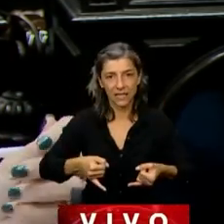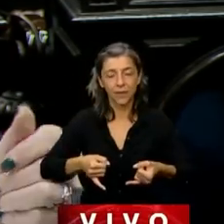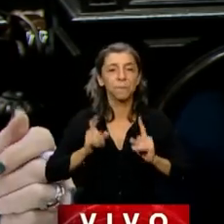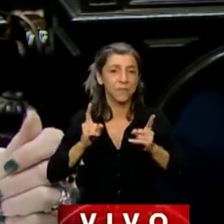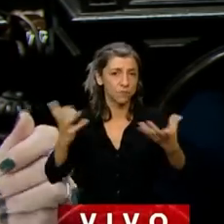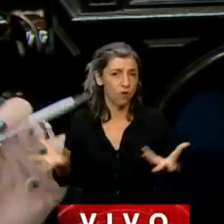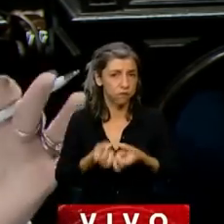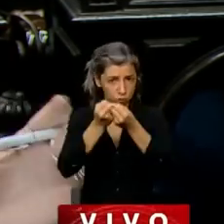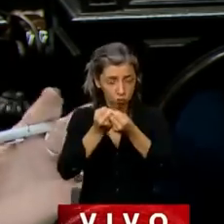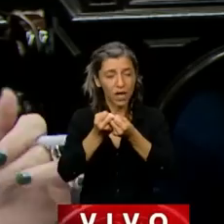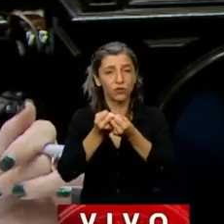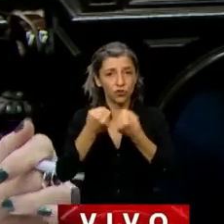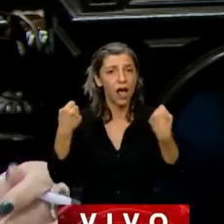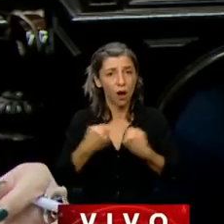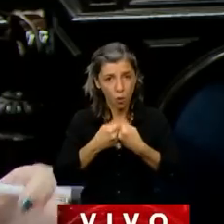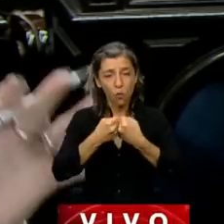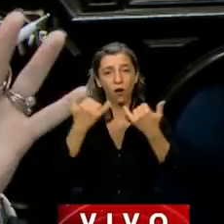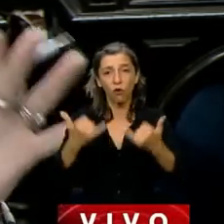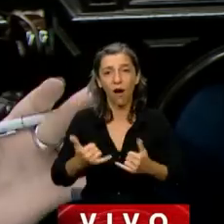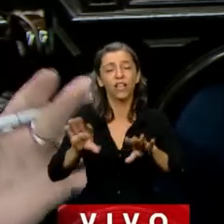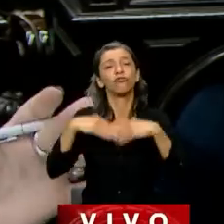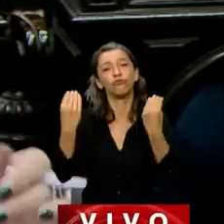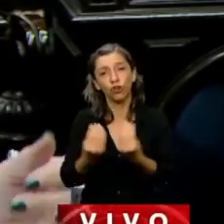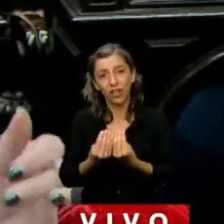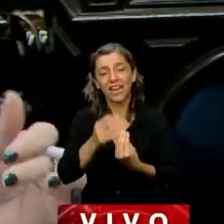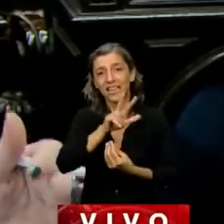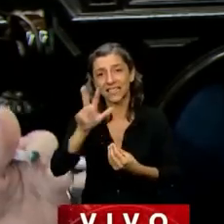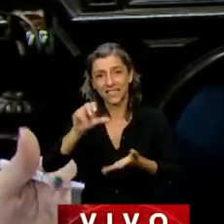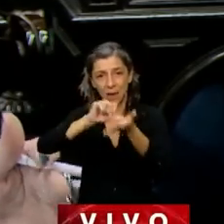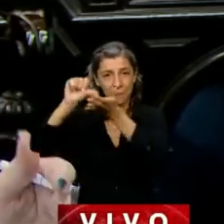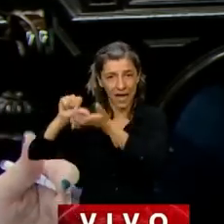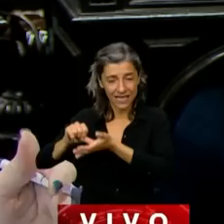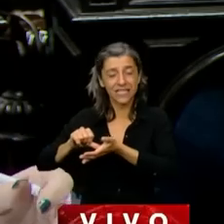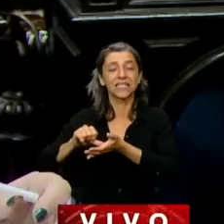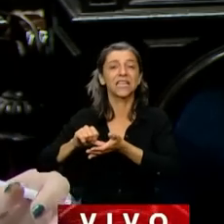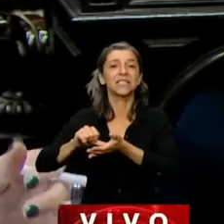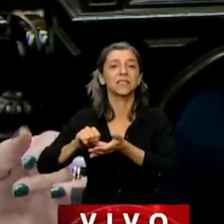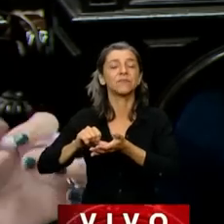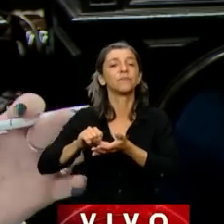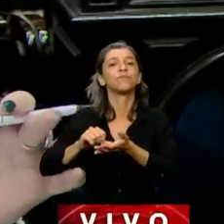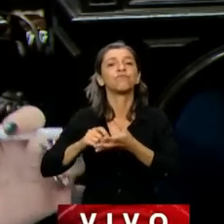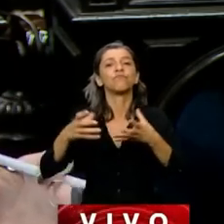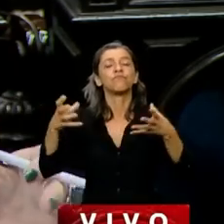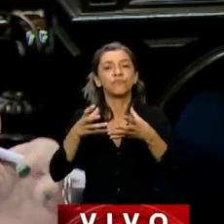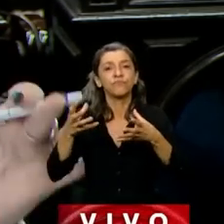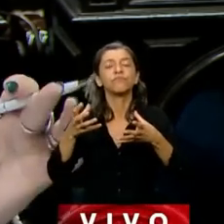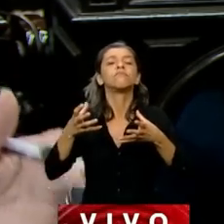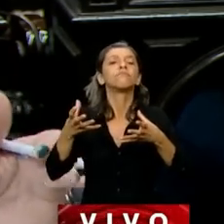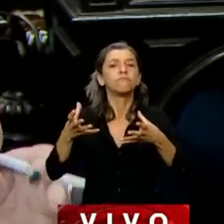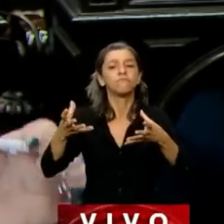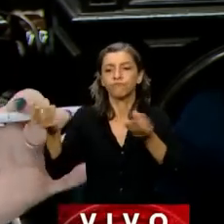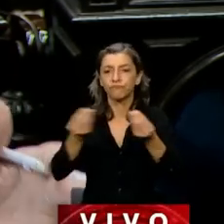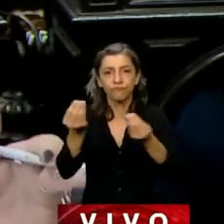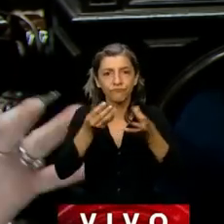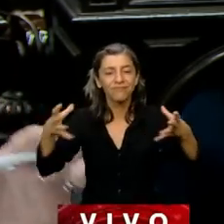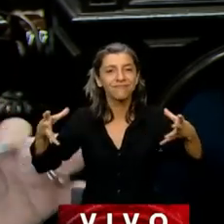Fundación. De los 33 países, son 62 miembros, y estos 62 miembros están representados en el